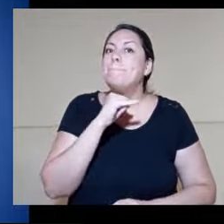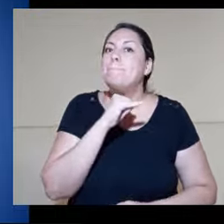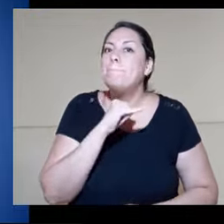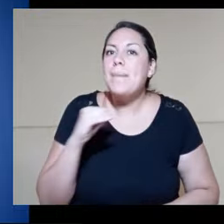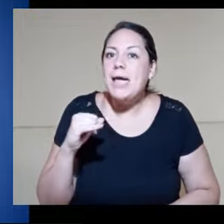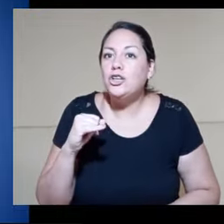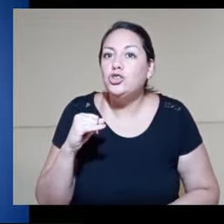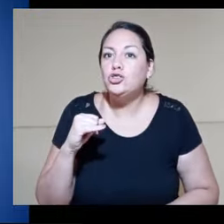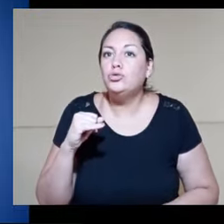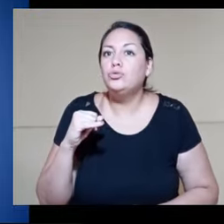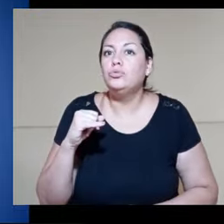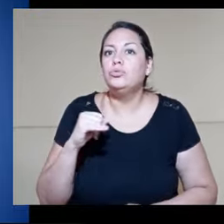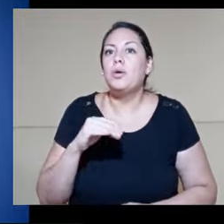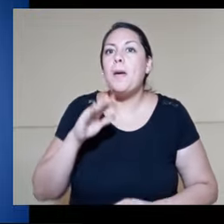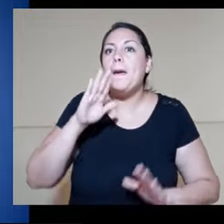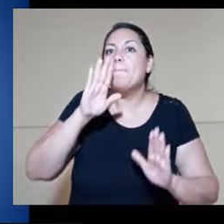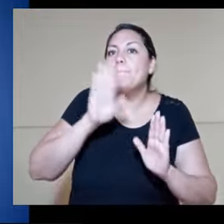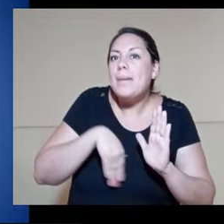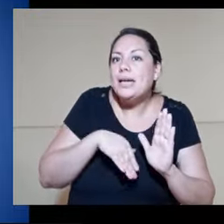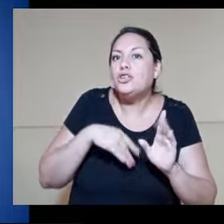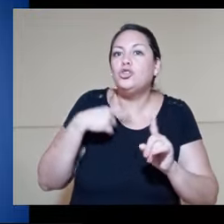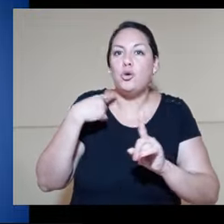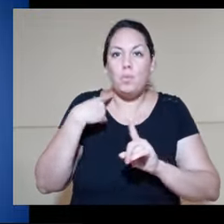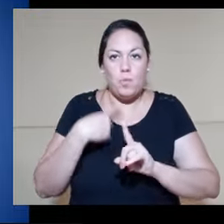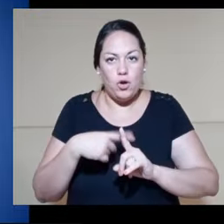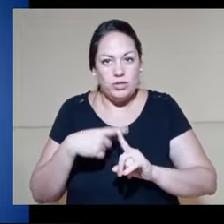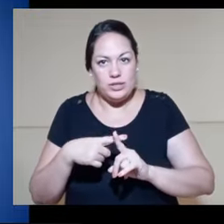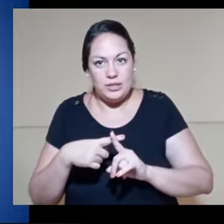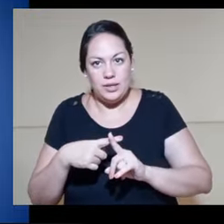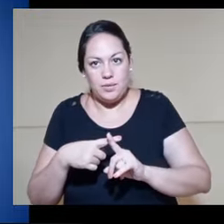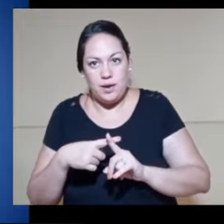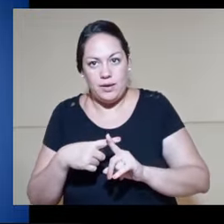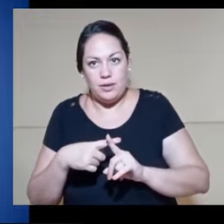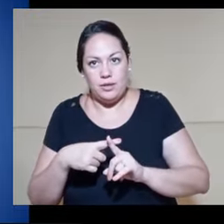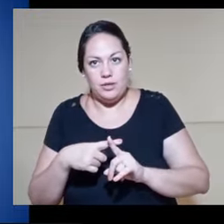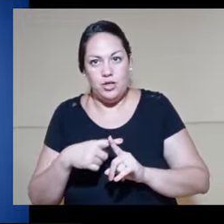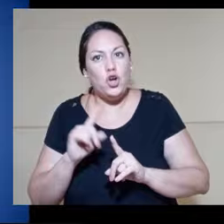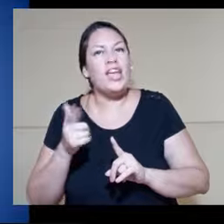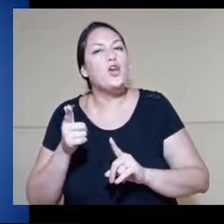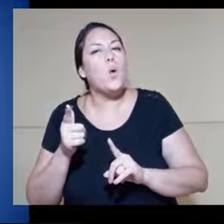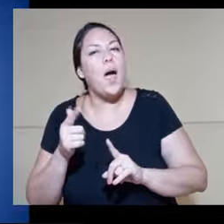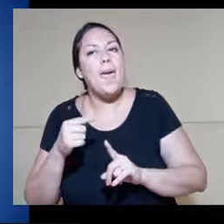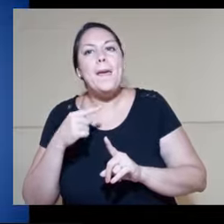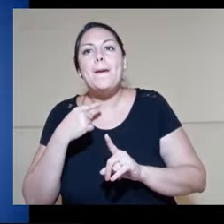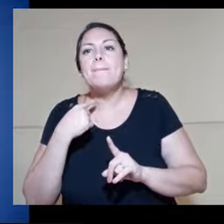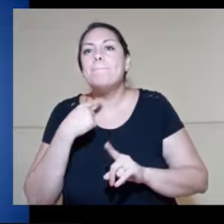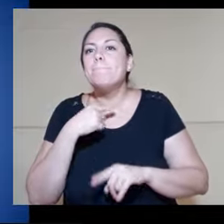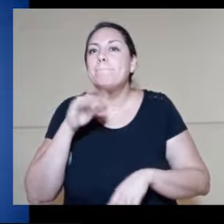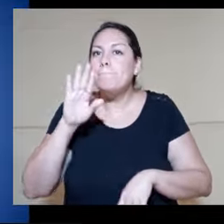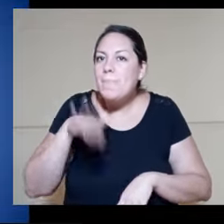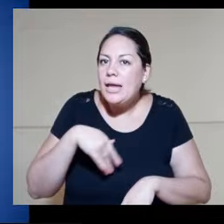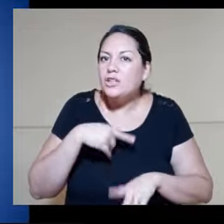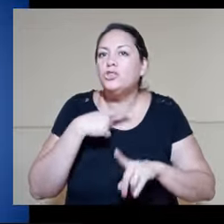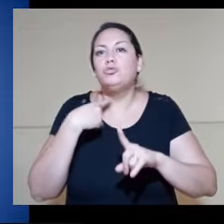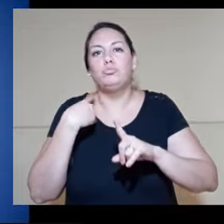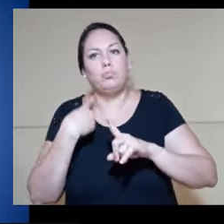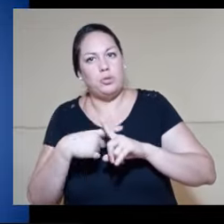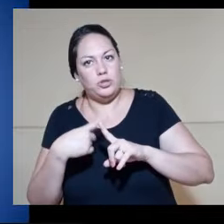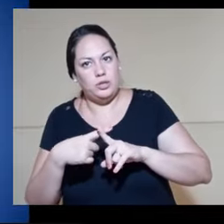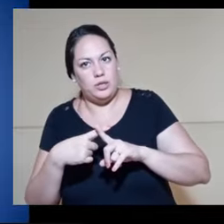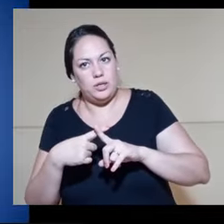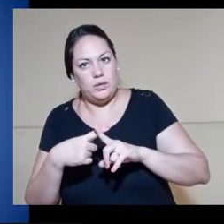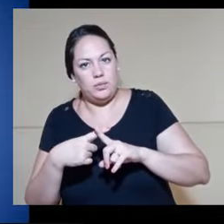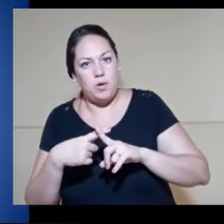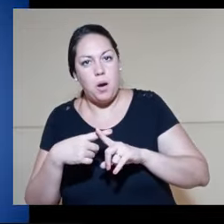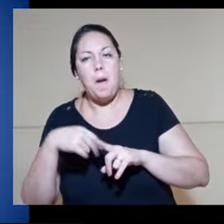afuera. Yo no dije que la célula es más negativa, porque en realidad no estamos hablando de cargas negativas, estamos hablando de una relatividad